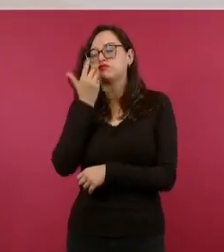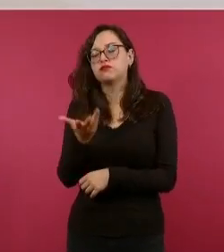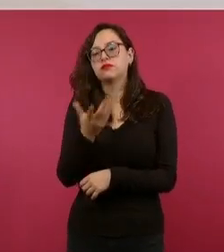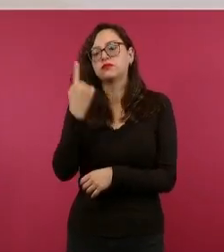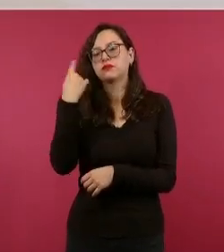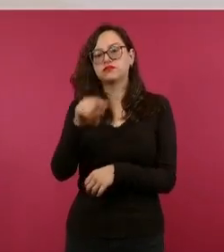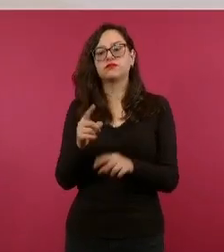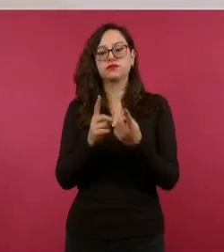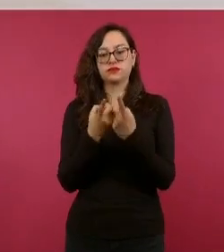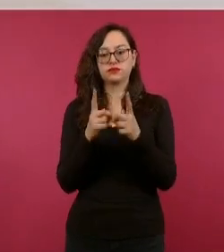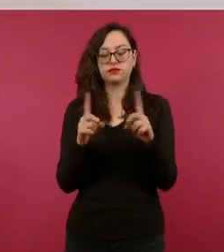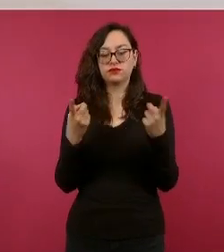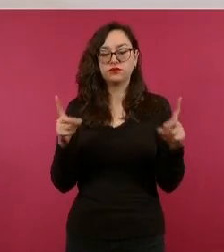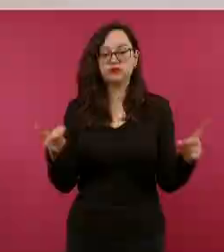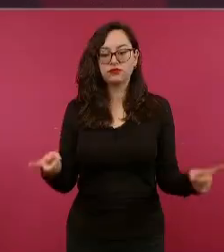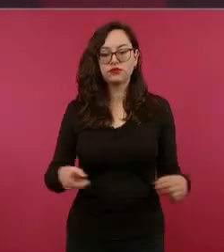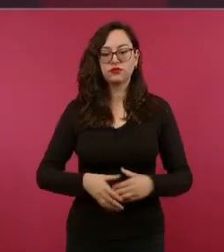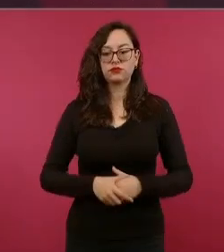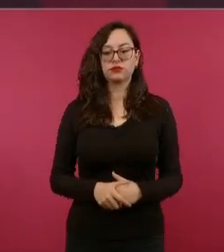Norte.